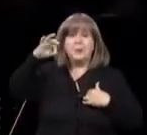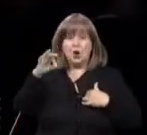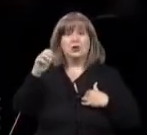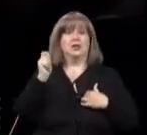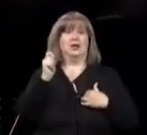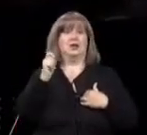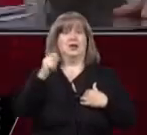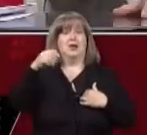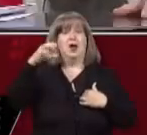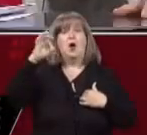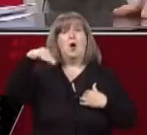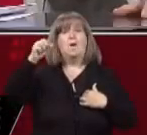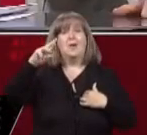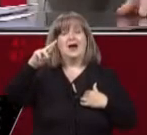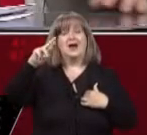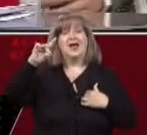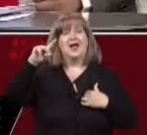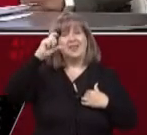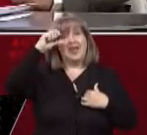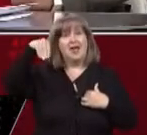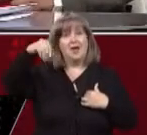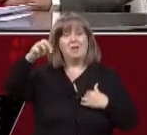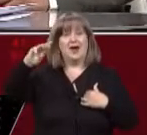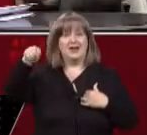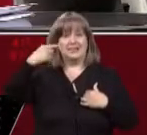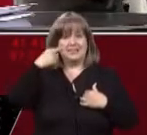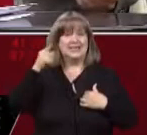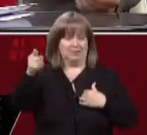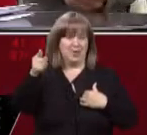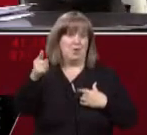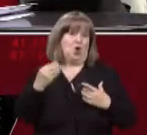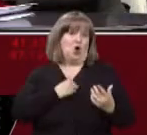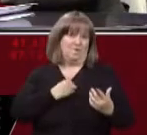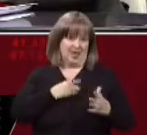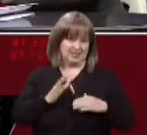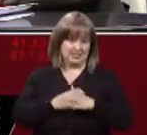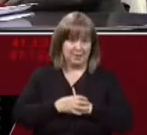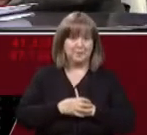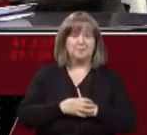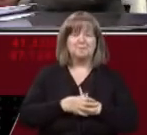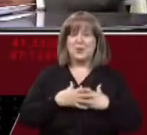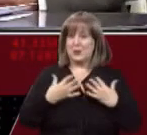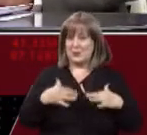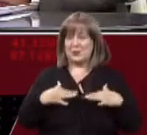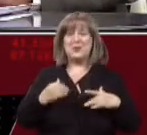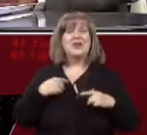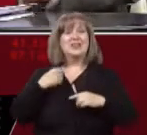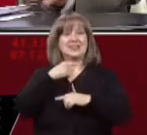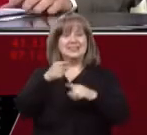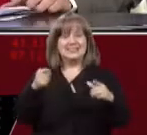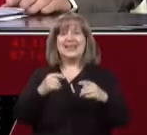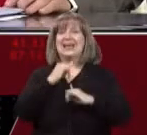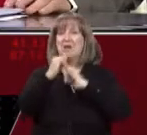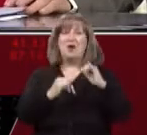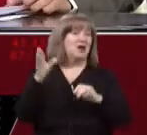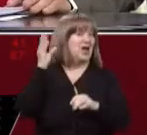referente es Omar. Bueno, diputado, parece un centro a la cabeza, pero teníamos este material, ya que teníamos la charla con usted por el otro tema, lo queríamos